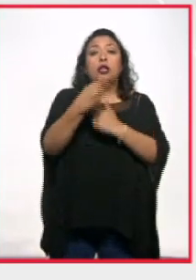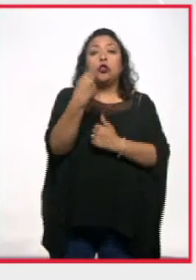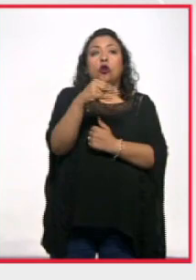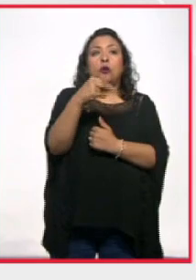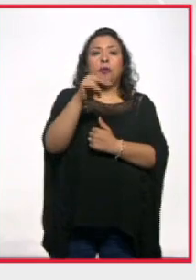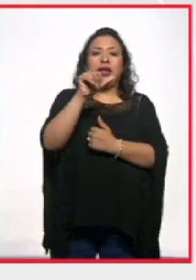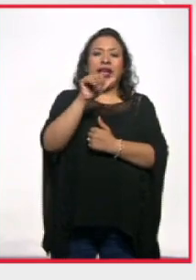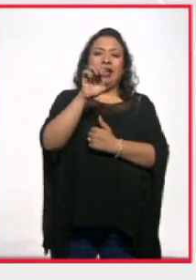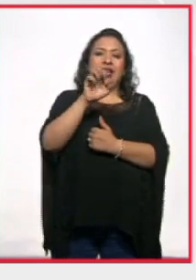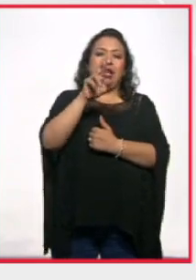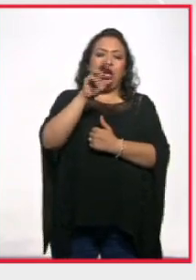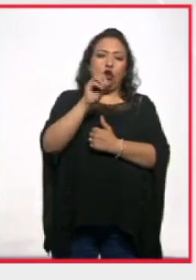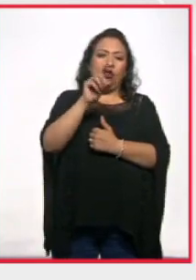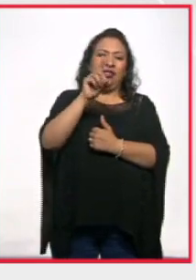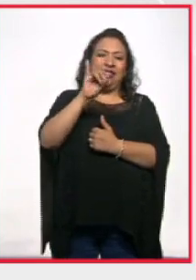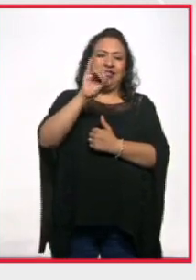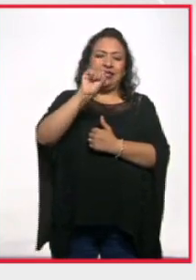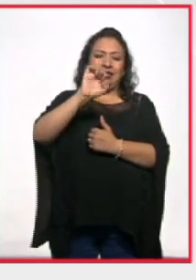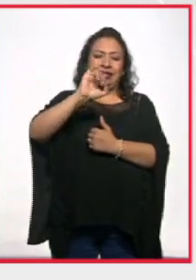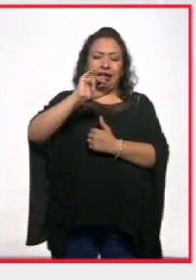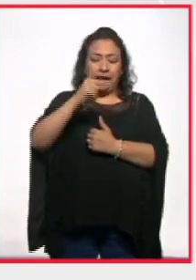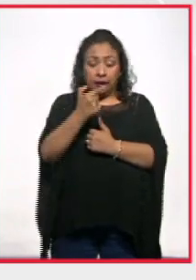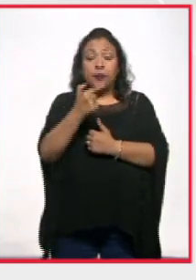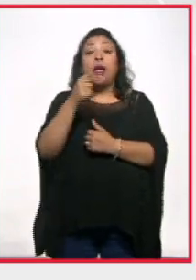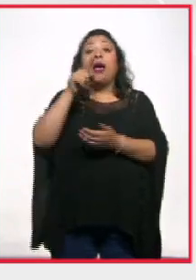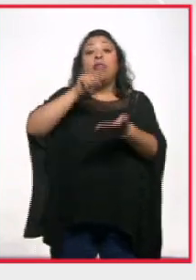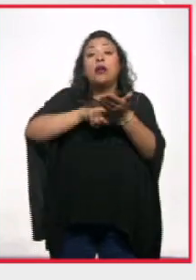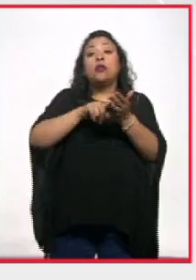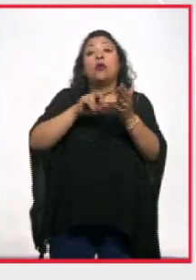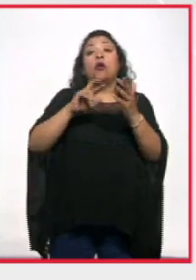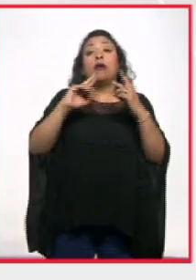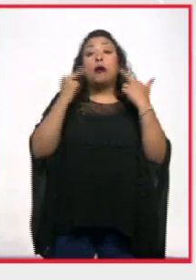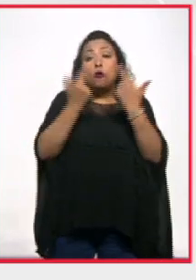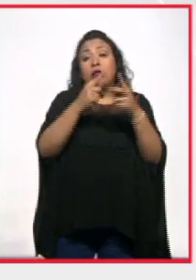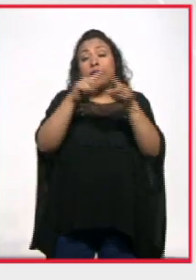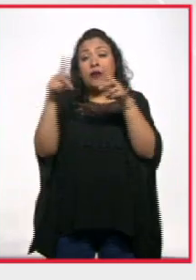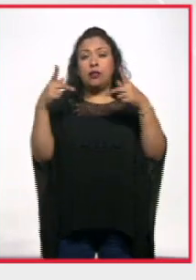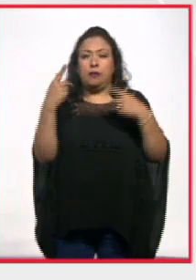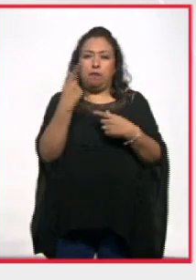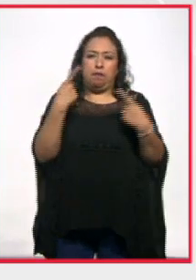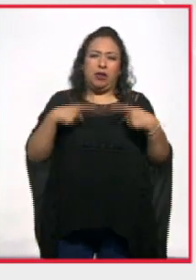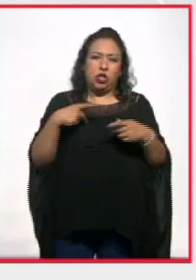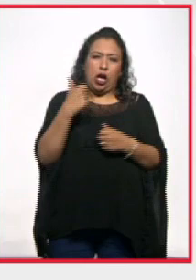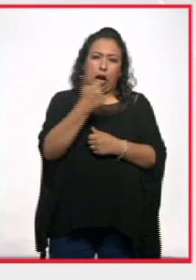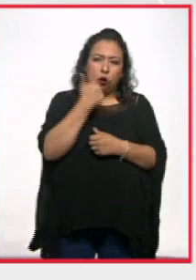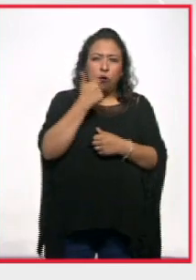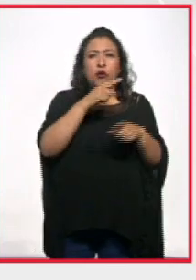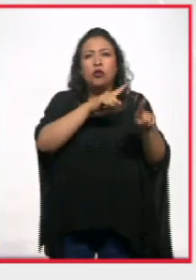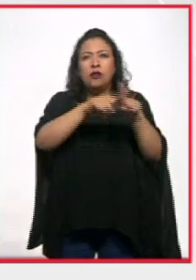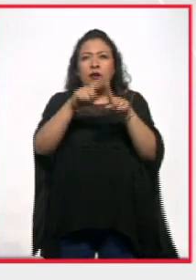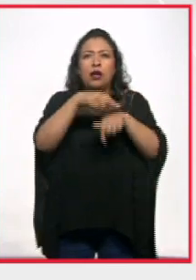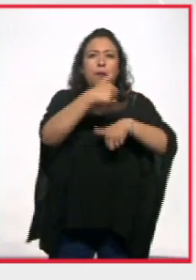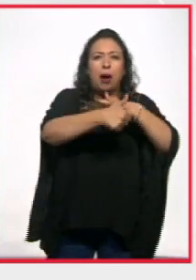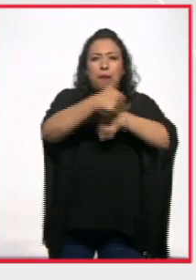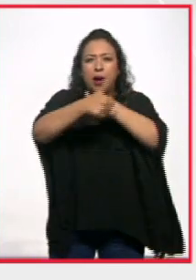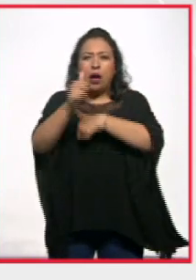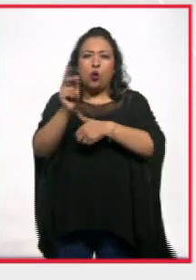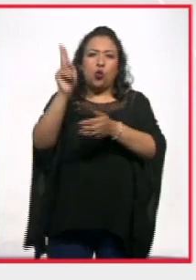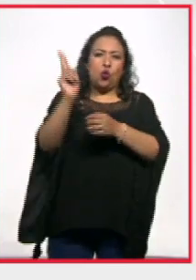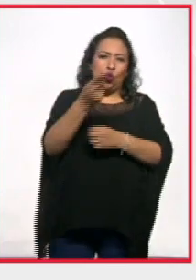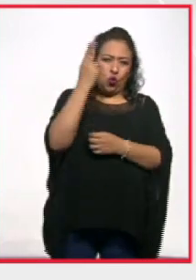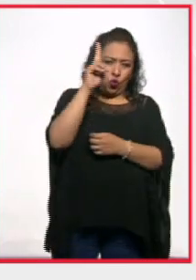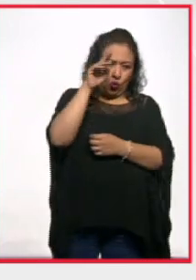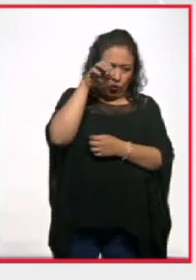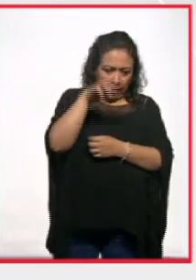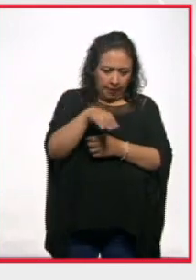llama Aerodesign, un proyecto que reúne a varios estudiantes, estudiantes de diferentes carreras de la Universidad